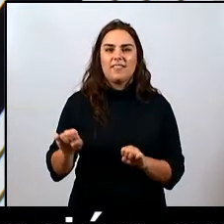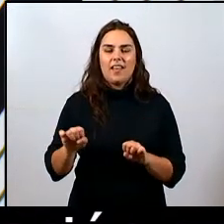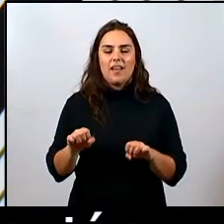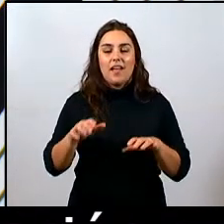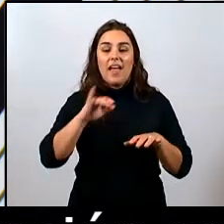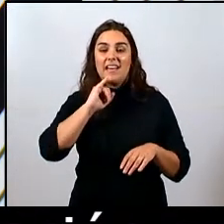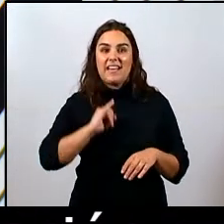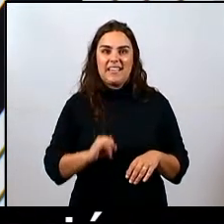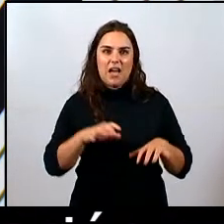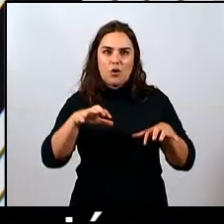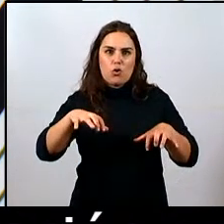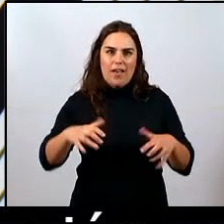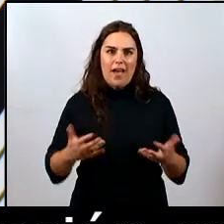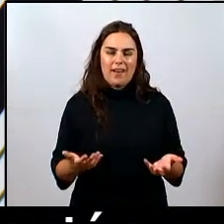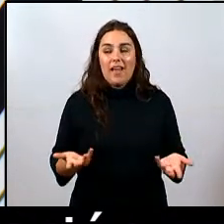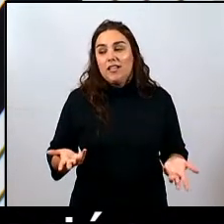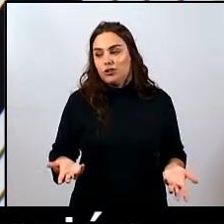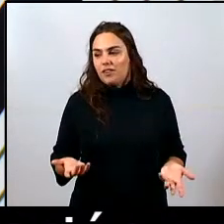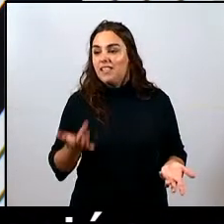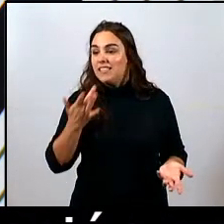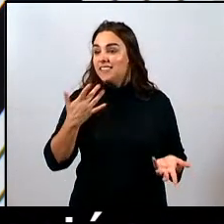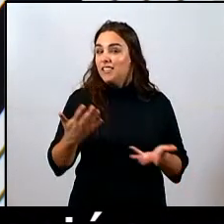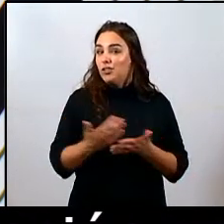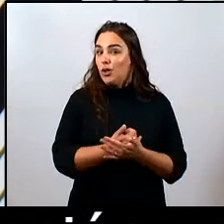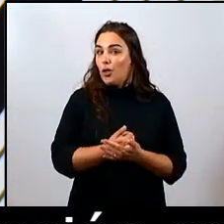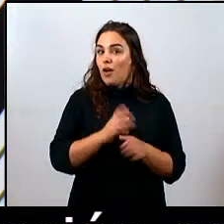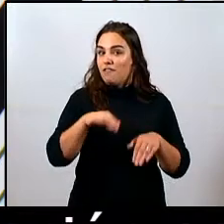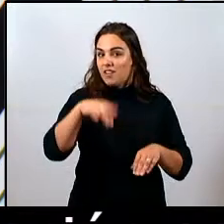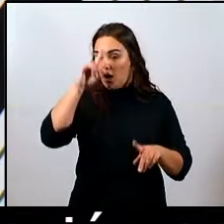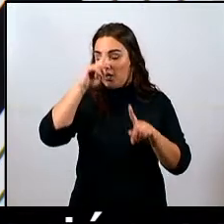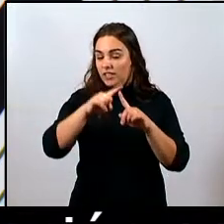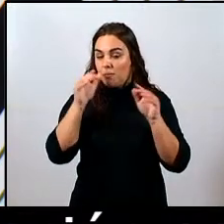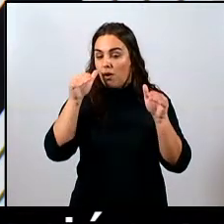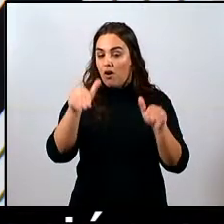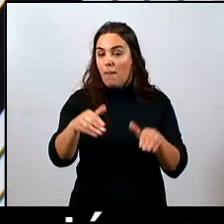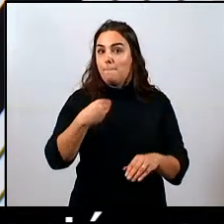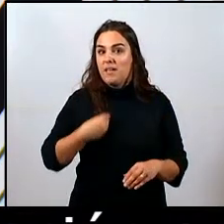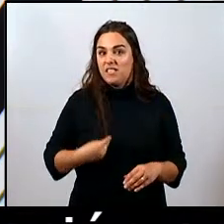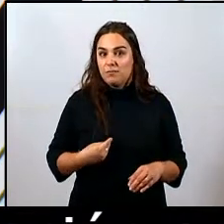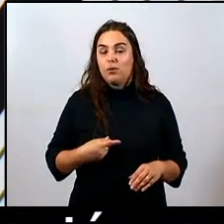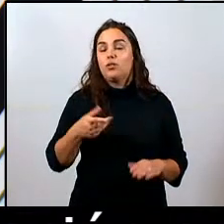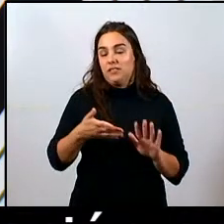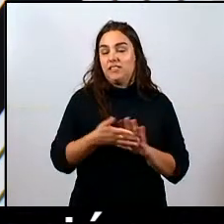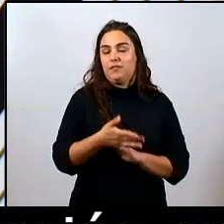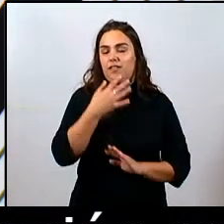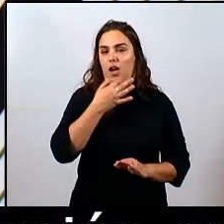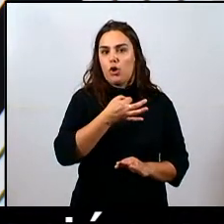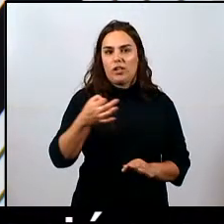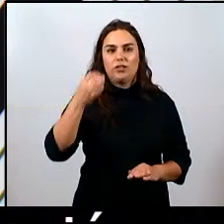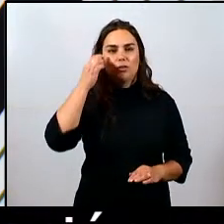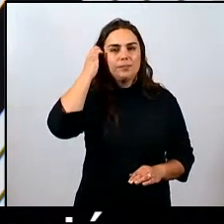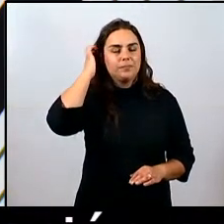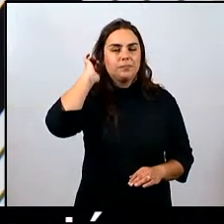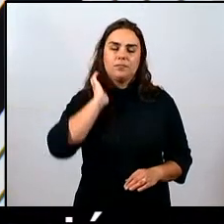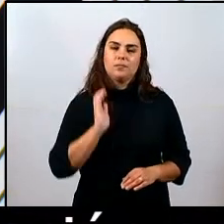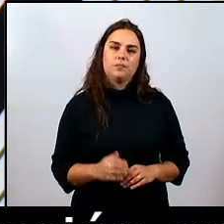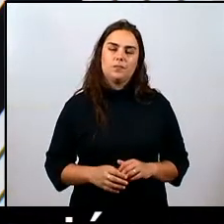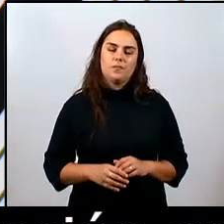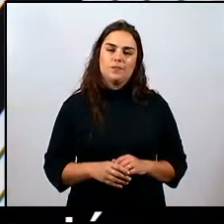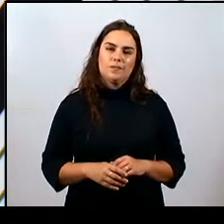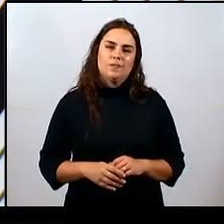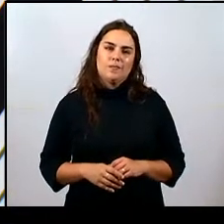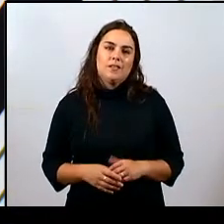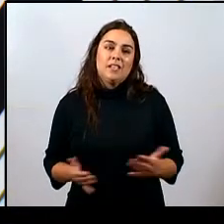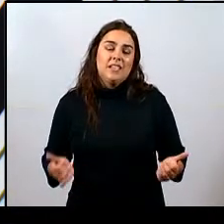tanto, cuando todos lo vemos de una misma manera, será quizás porque vamos en el sentido correcto. No podemos esperar a